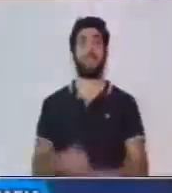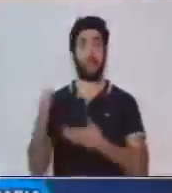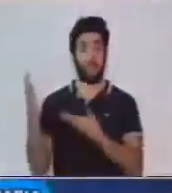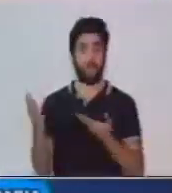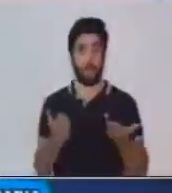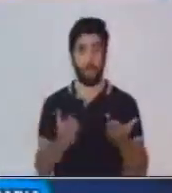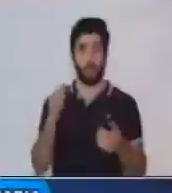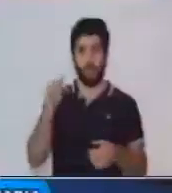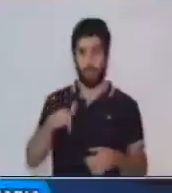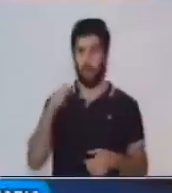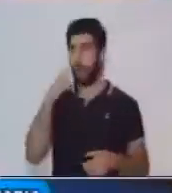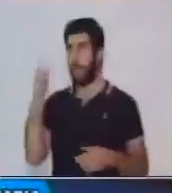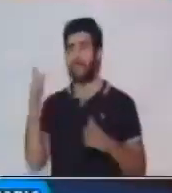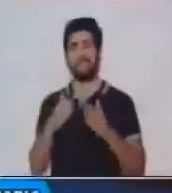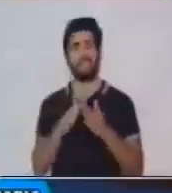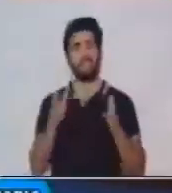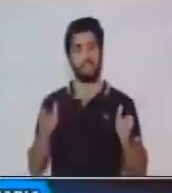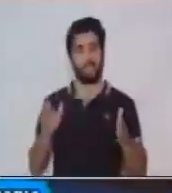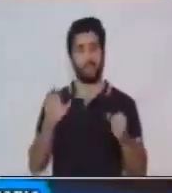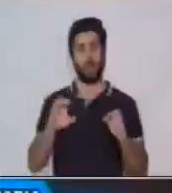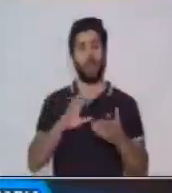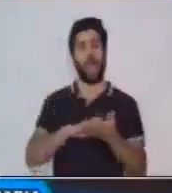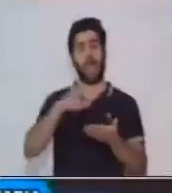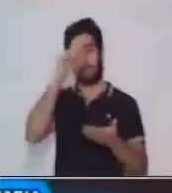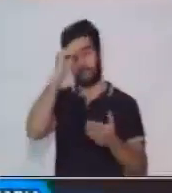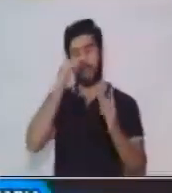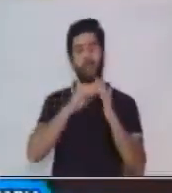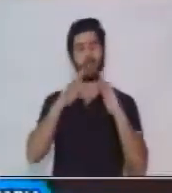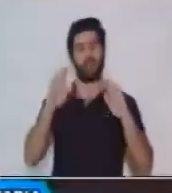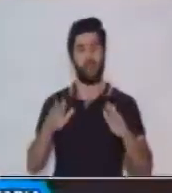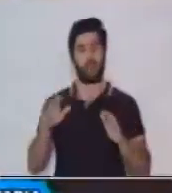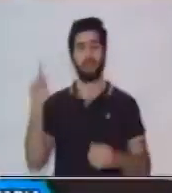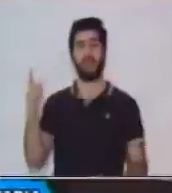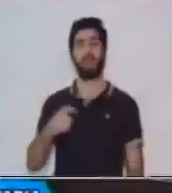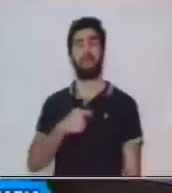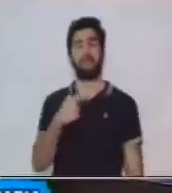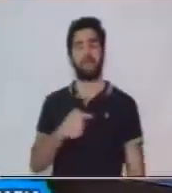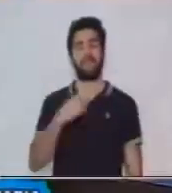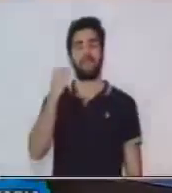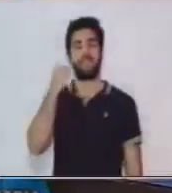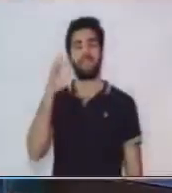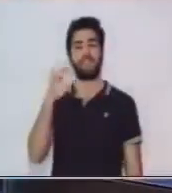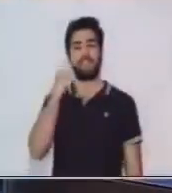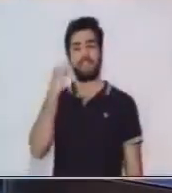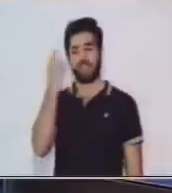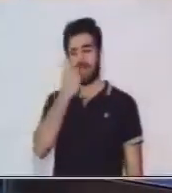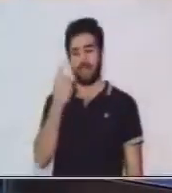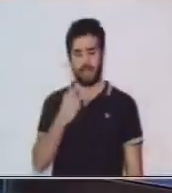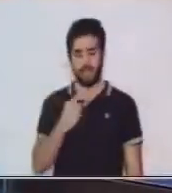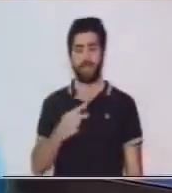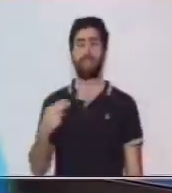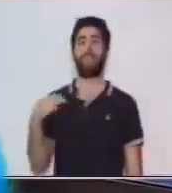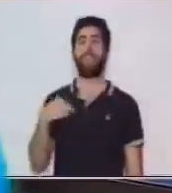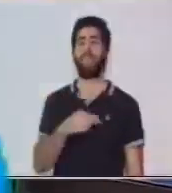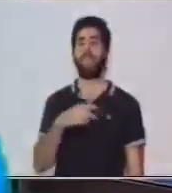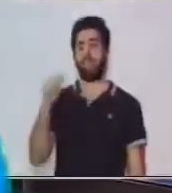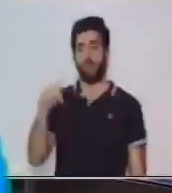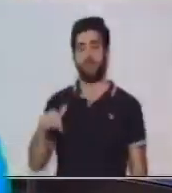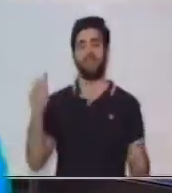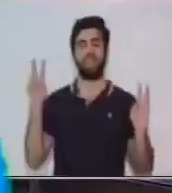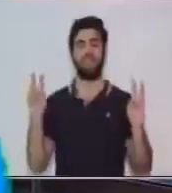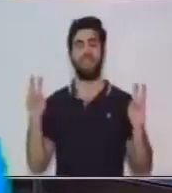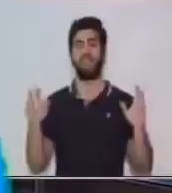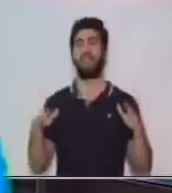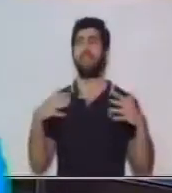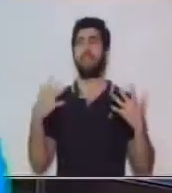Bienvenido a este espacio educativo Aprendo en Casa. Soy Iris Arriaga y en esta oportunidad desarrollaré el tema